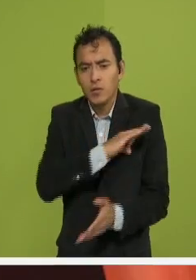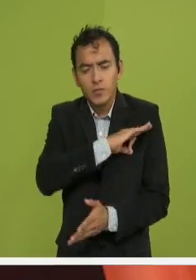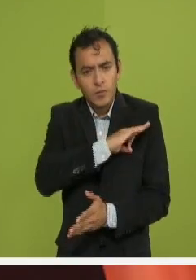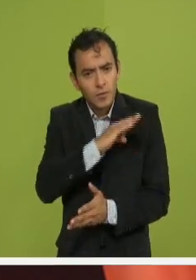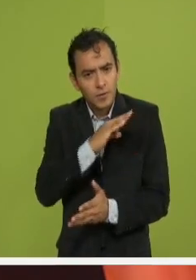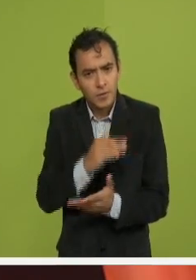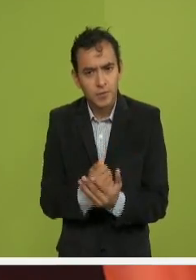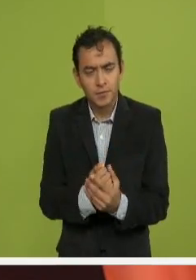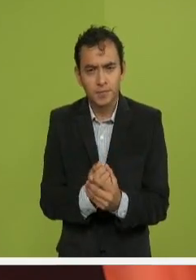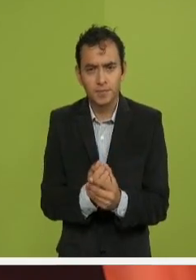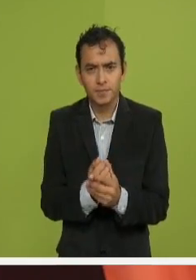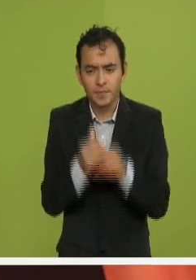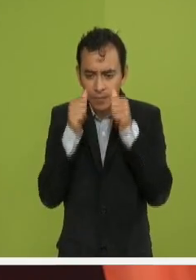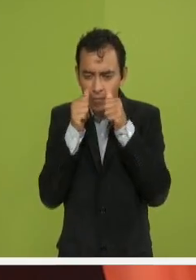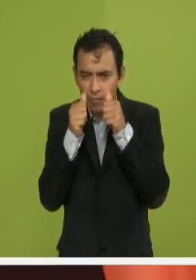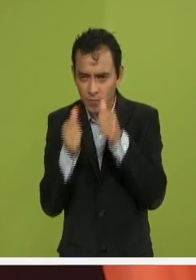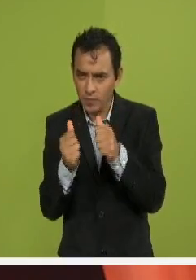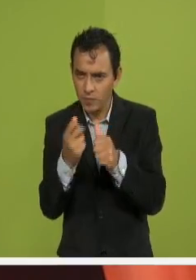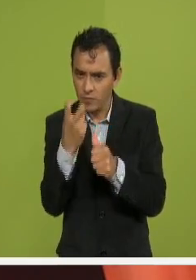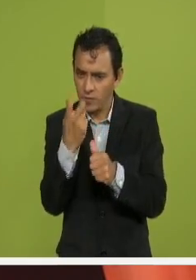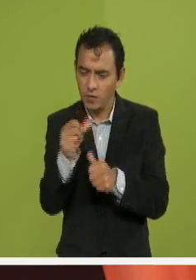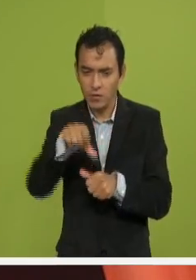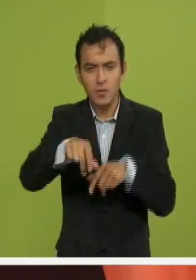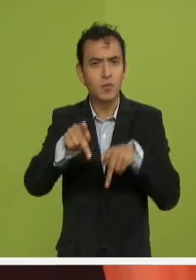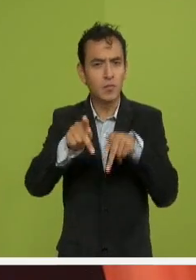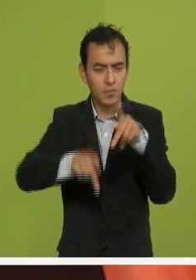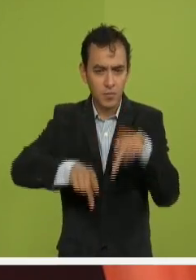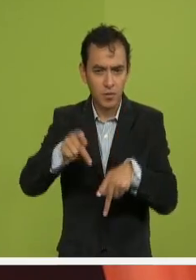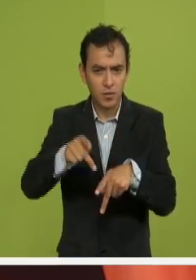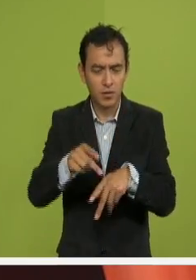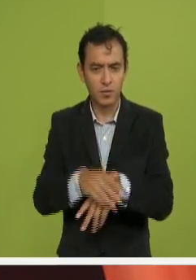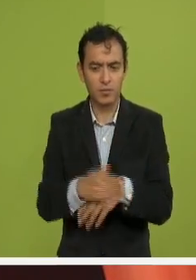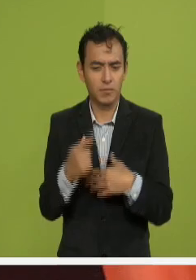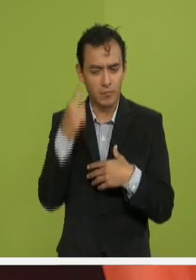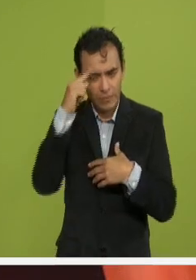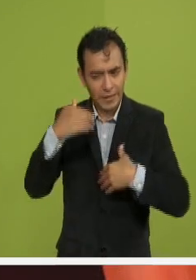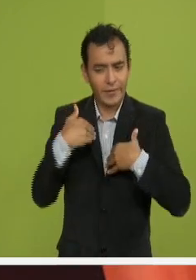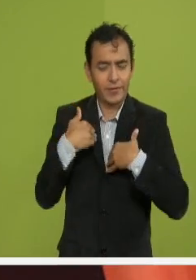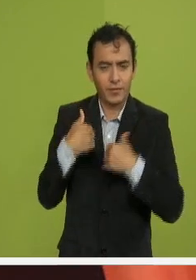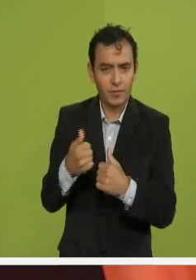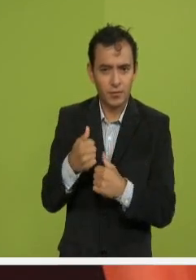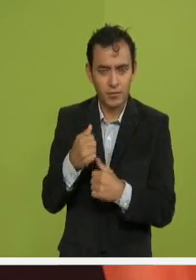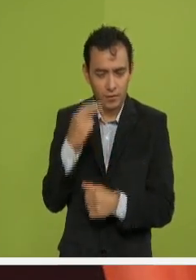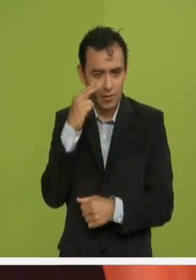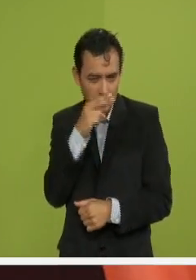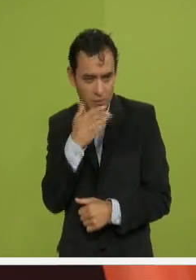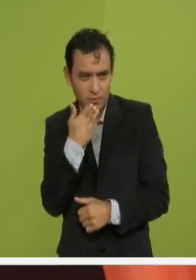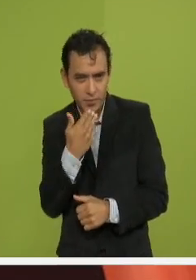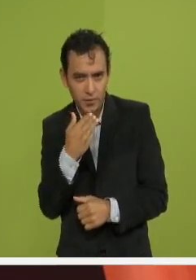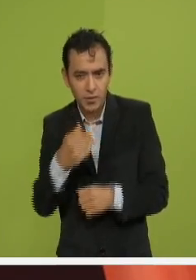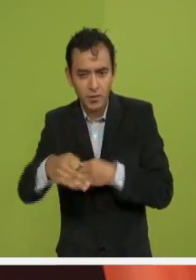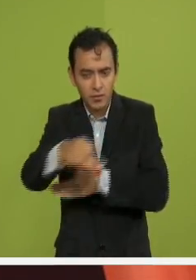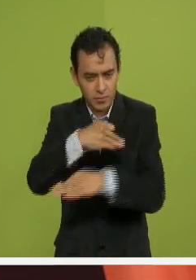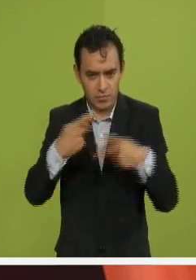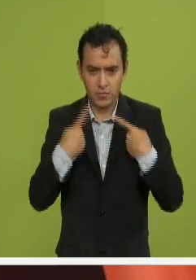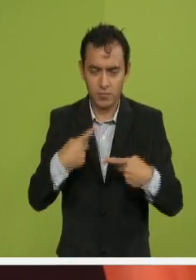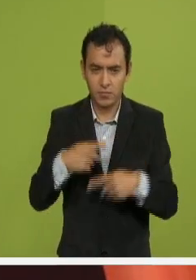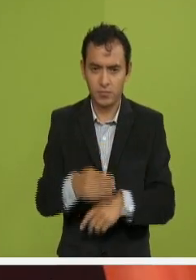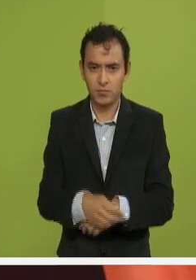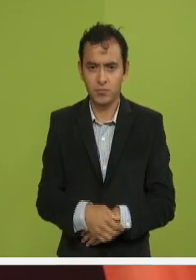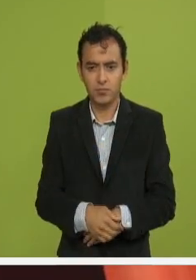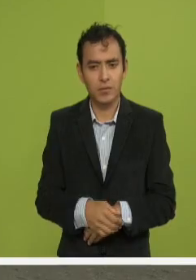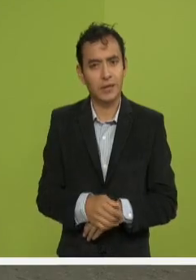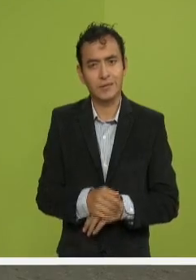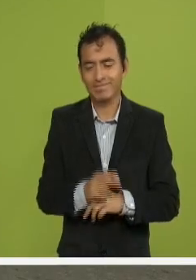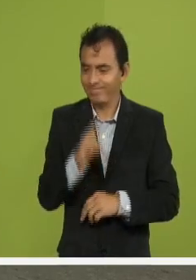complementar y que lo que hoy platicamos en este programa aterrice y se vea de manera objetiva en la sociedad es dar un alto